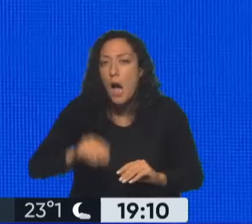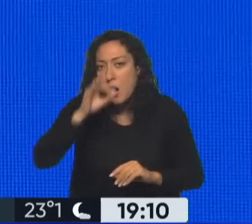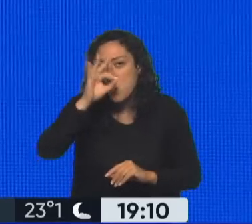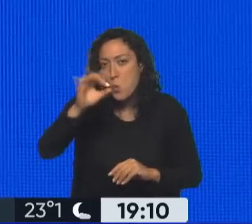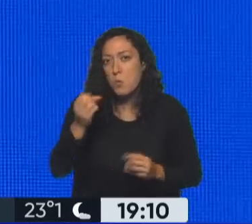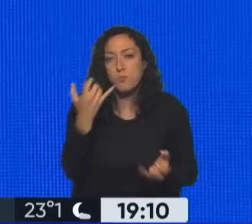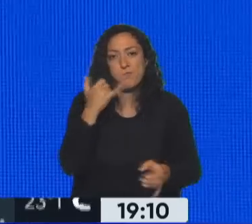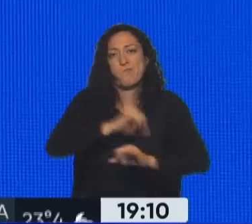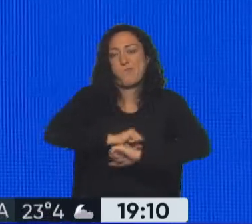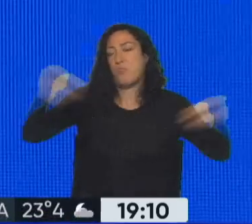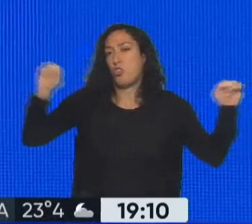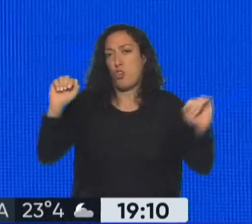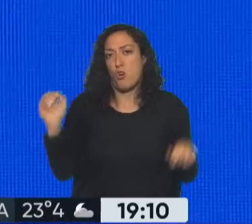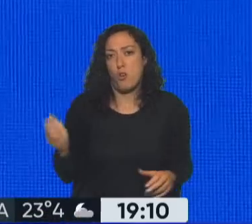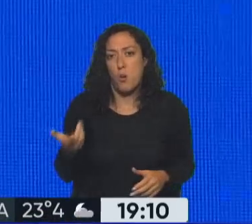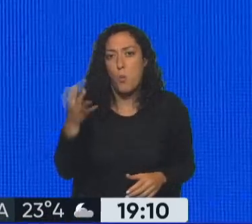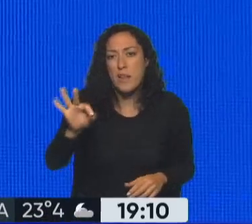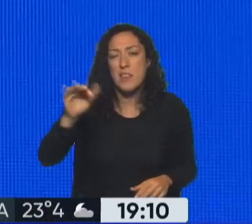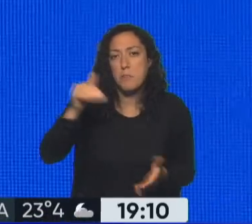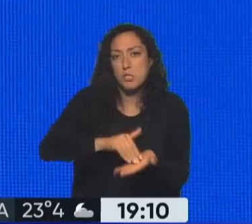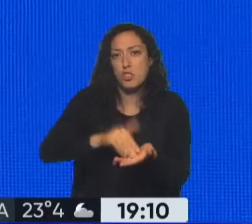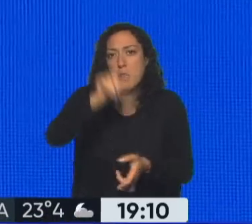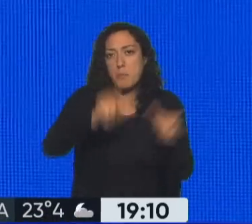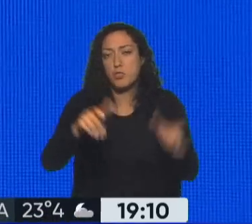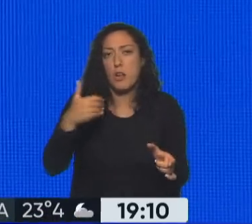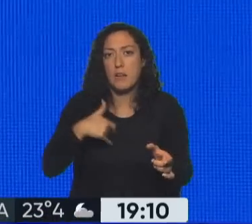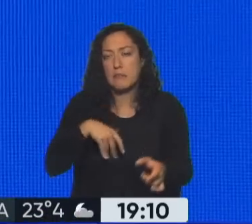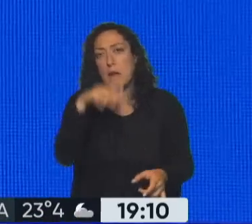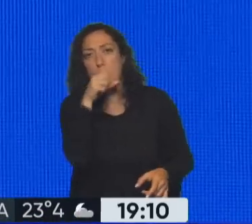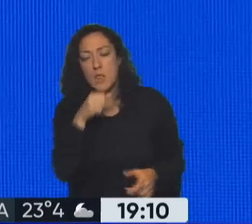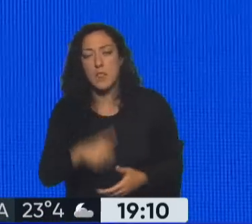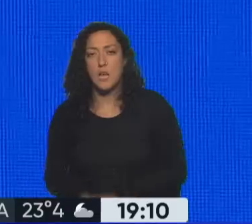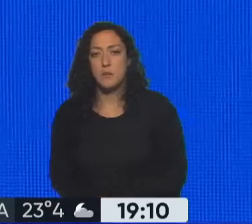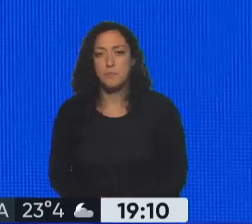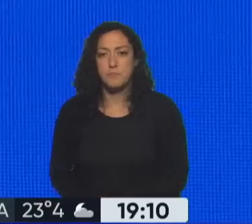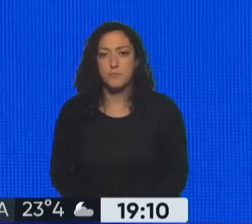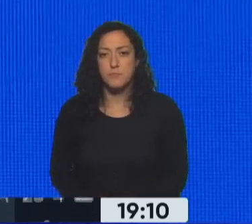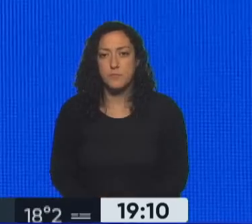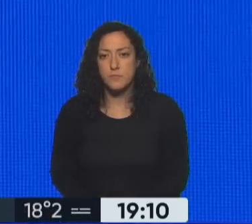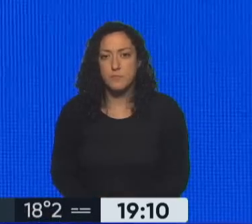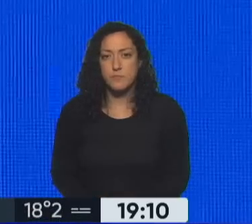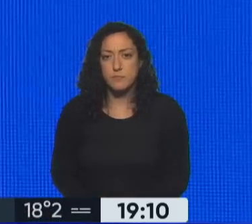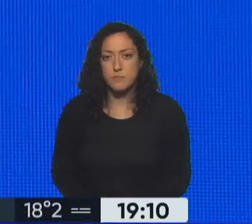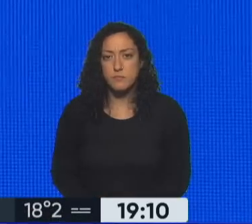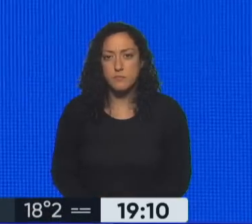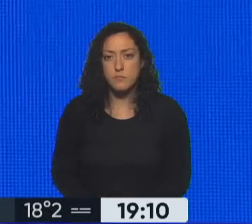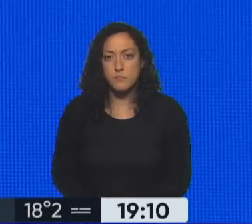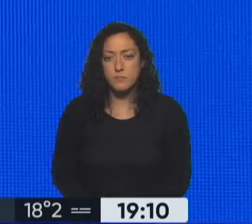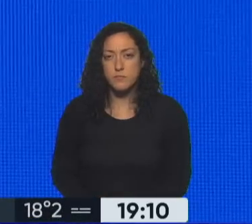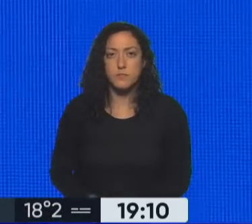bomba explotó en la cara de 40 millones de argentinos. Explotó en